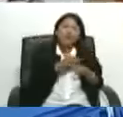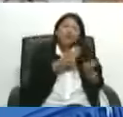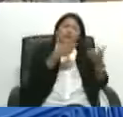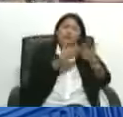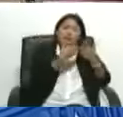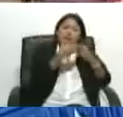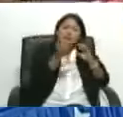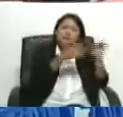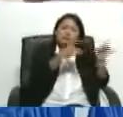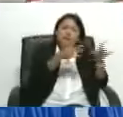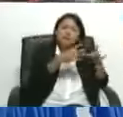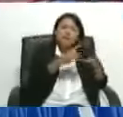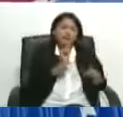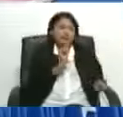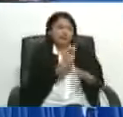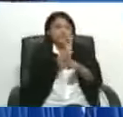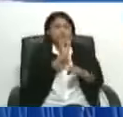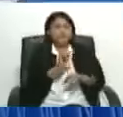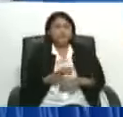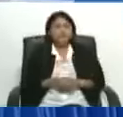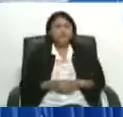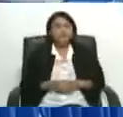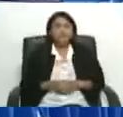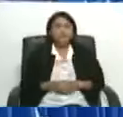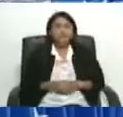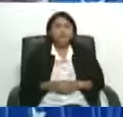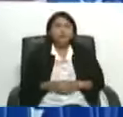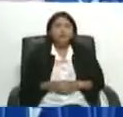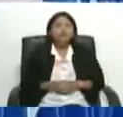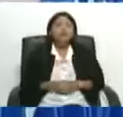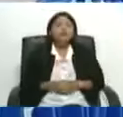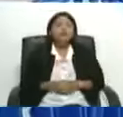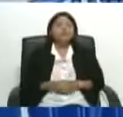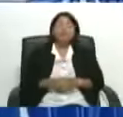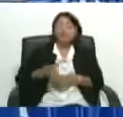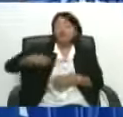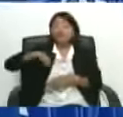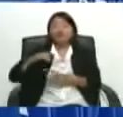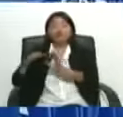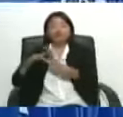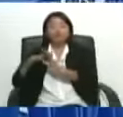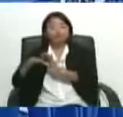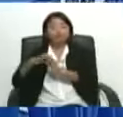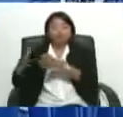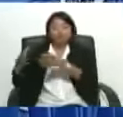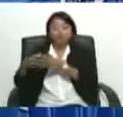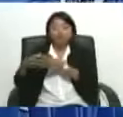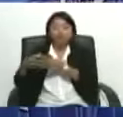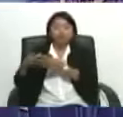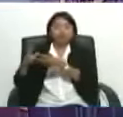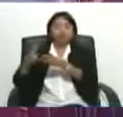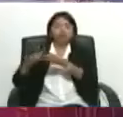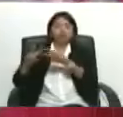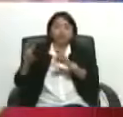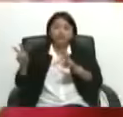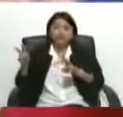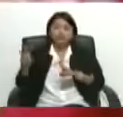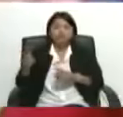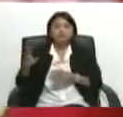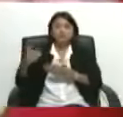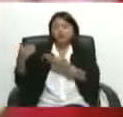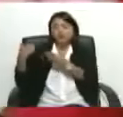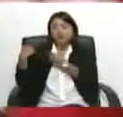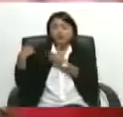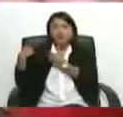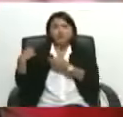A los violentos nosotros le tenemos la receta perfecta, unidades populares para la paz. Y nosotros, en